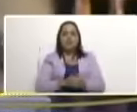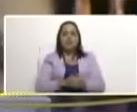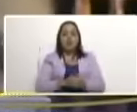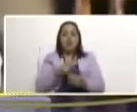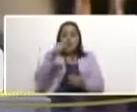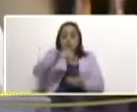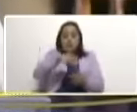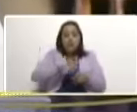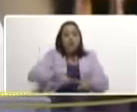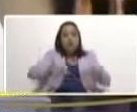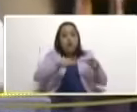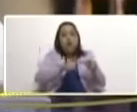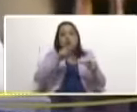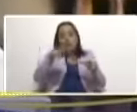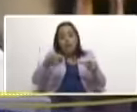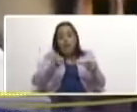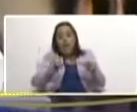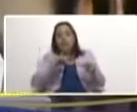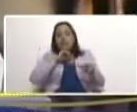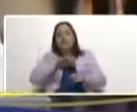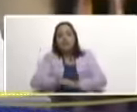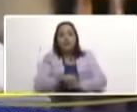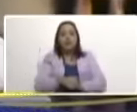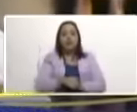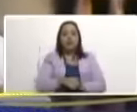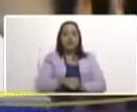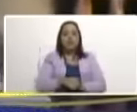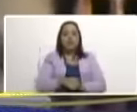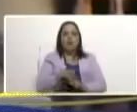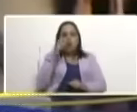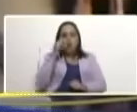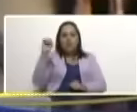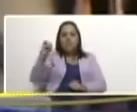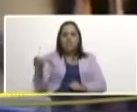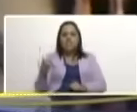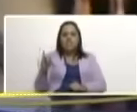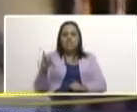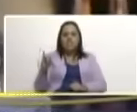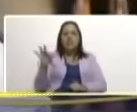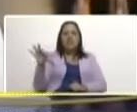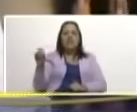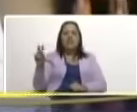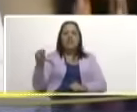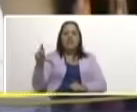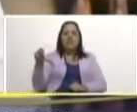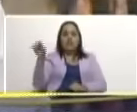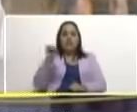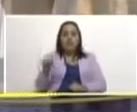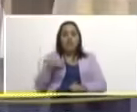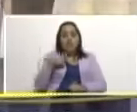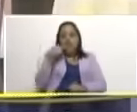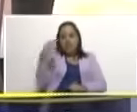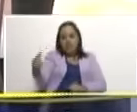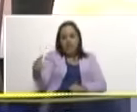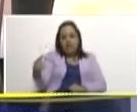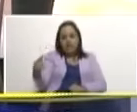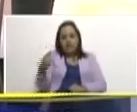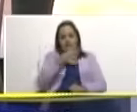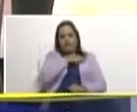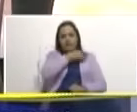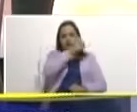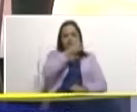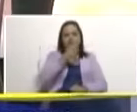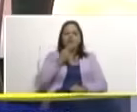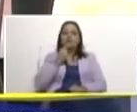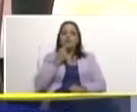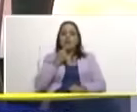regional y que tuvo a nivel histórico Domingo Antonio Cifonte, le dije al general Padrino y